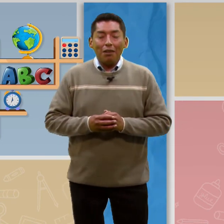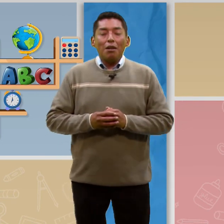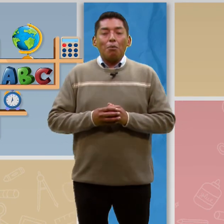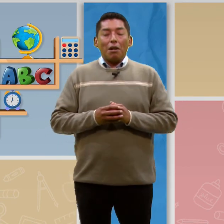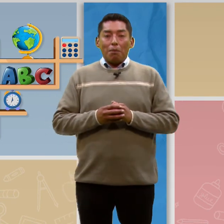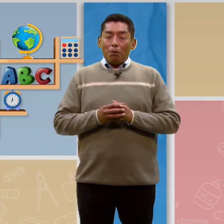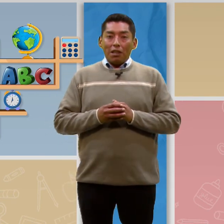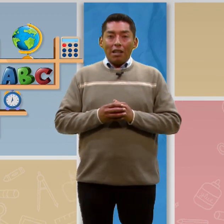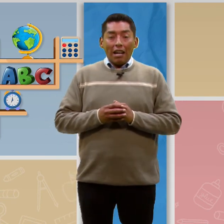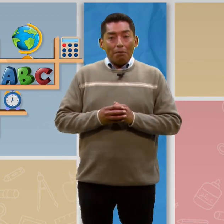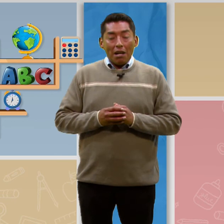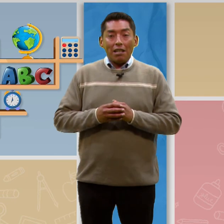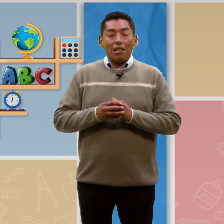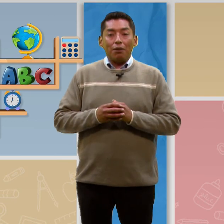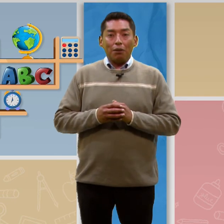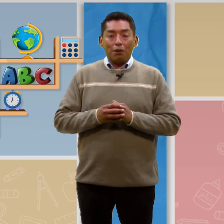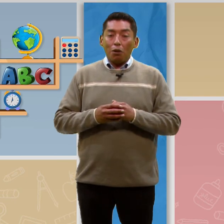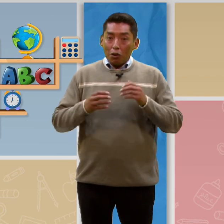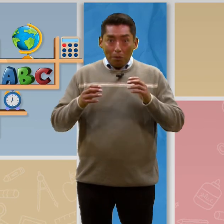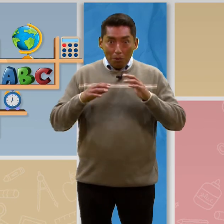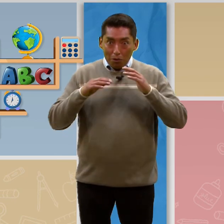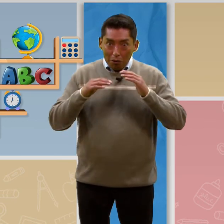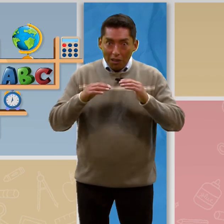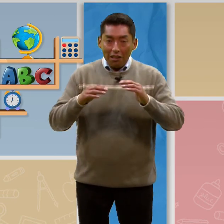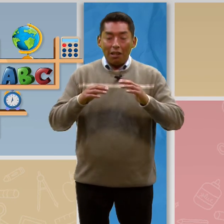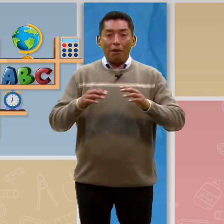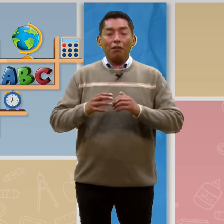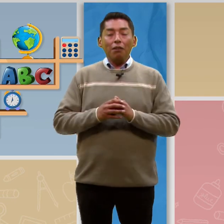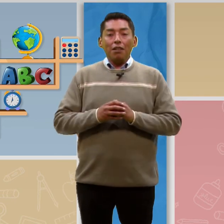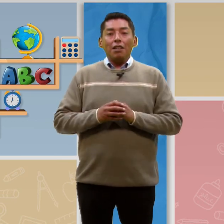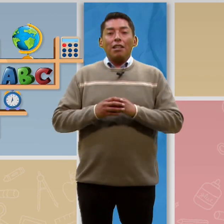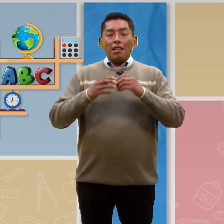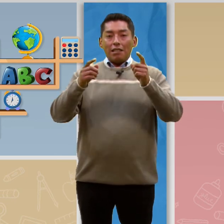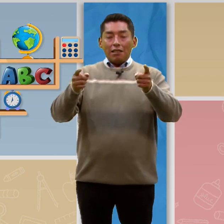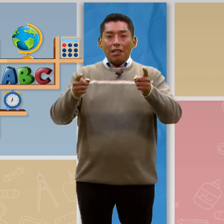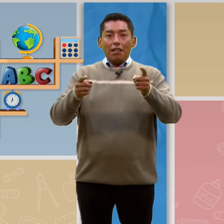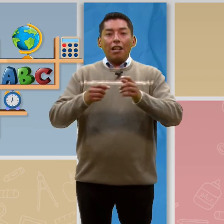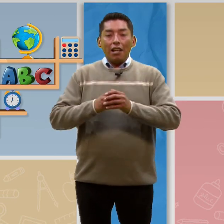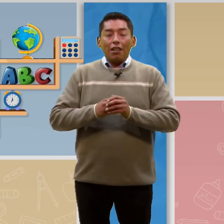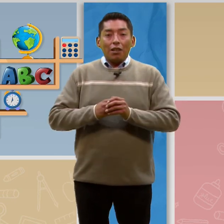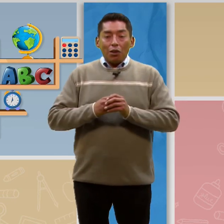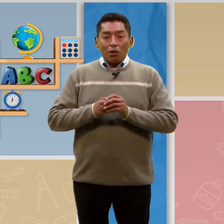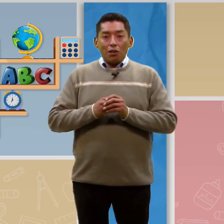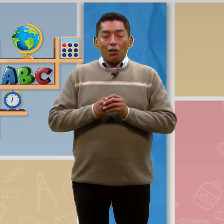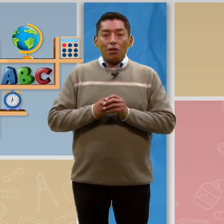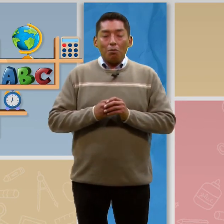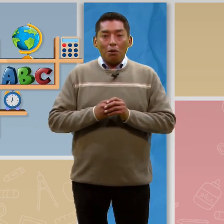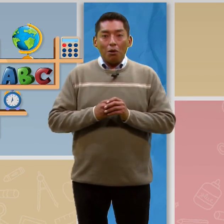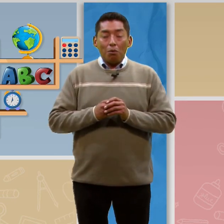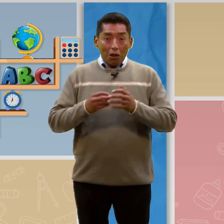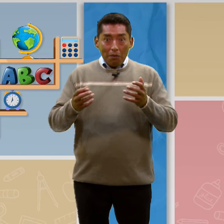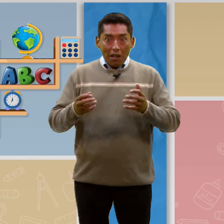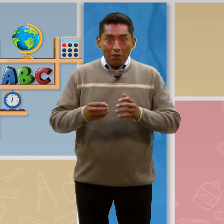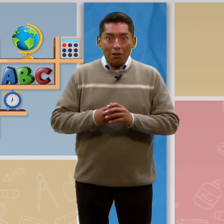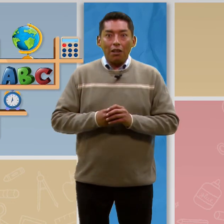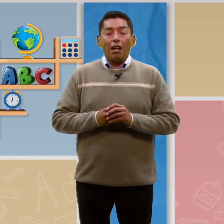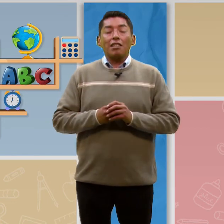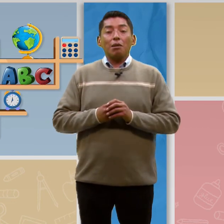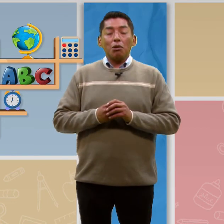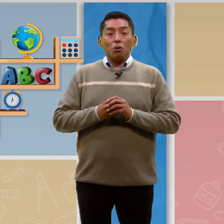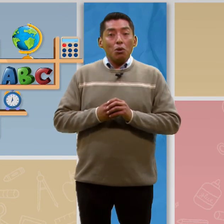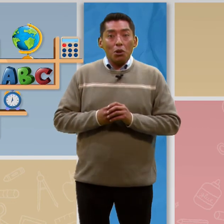matecito para poder calmar ese dolor? ¿O te puso alguna hierba, no? Y es así que nosotros como